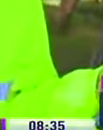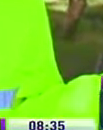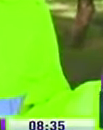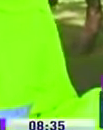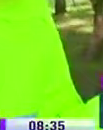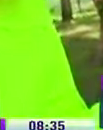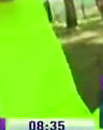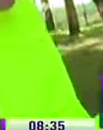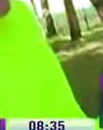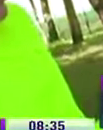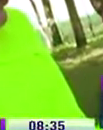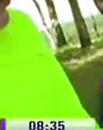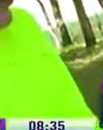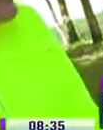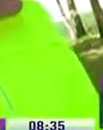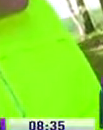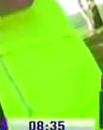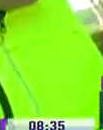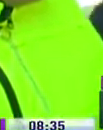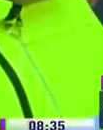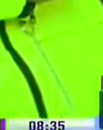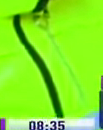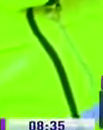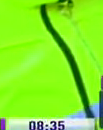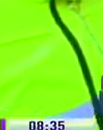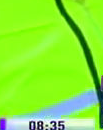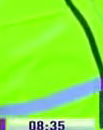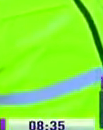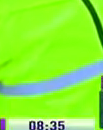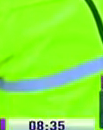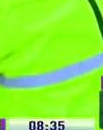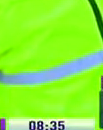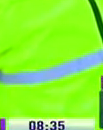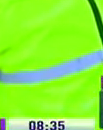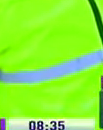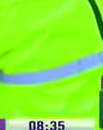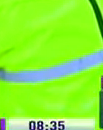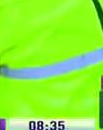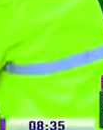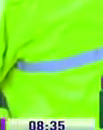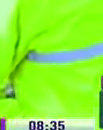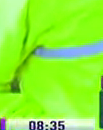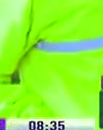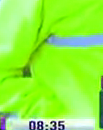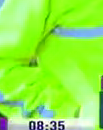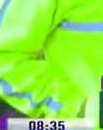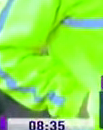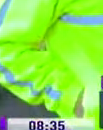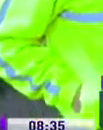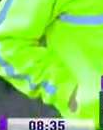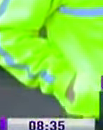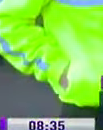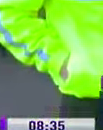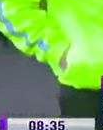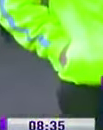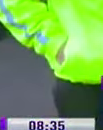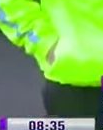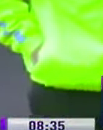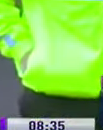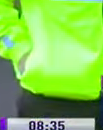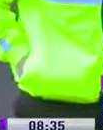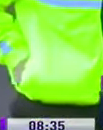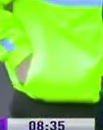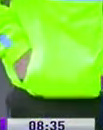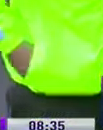Ya basta la cochinada, por favor. Voten en su propio tarro de basura de su casa. ¿No está bravo, no? No, qué va. ¿Qué va,